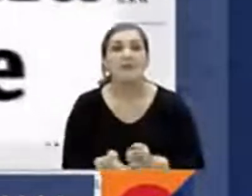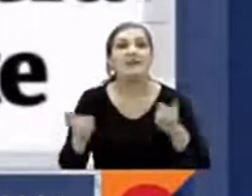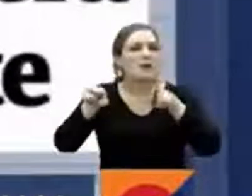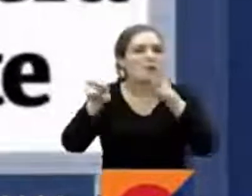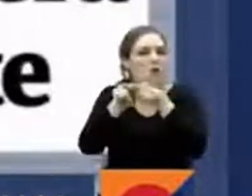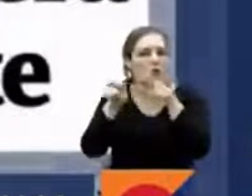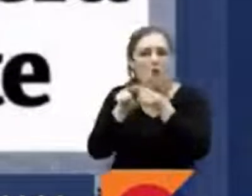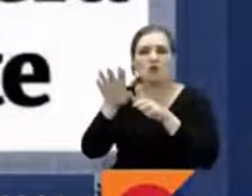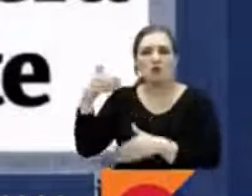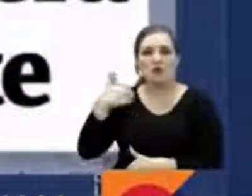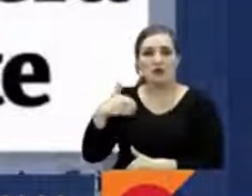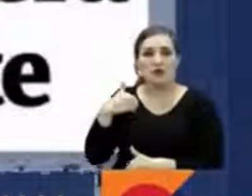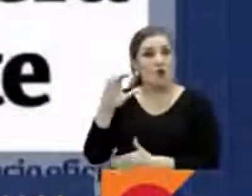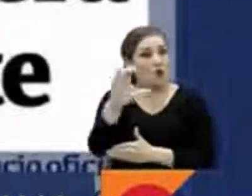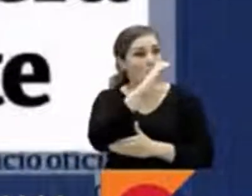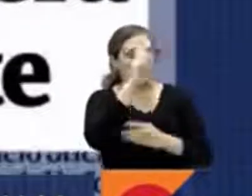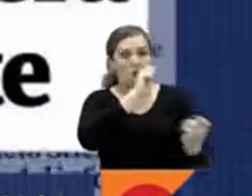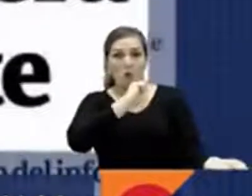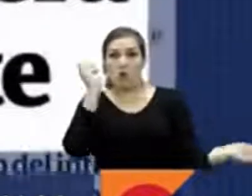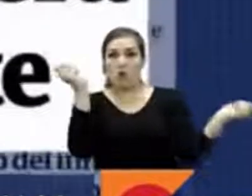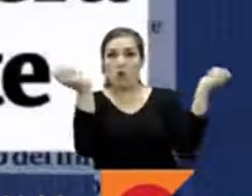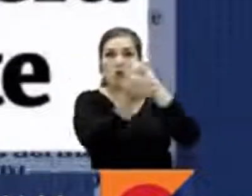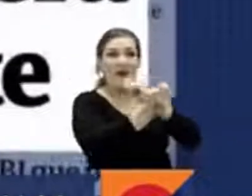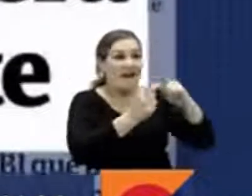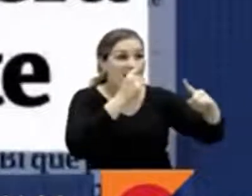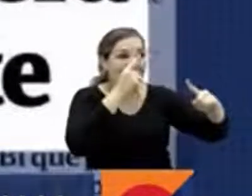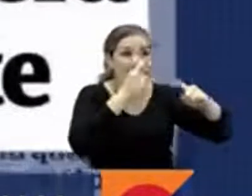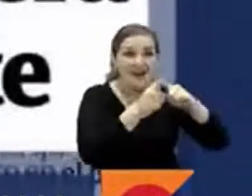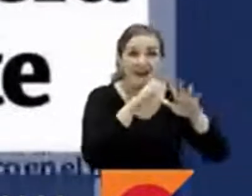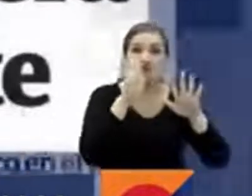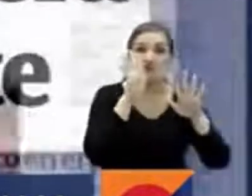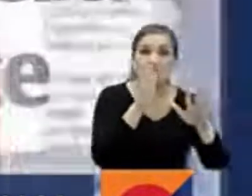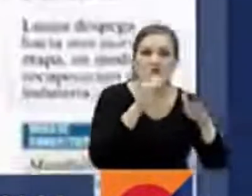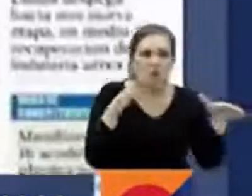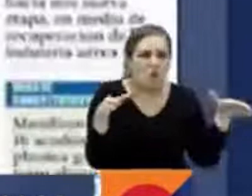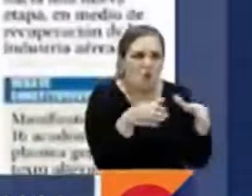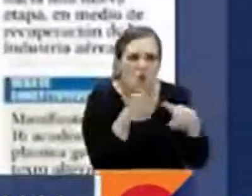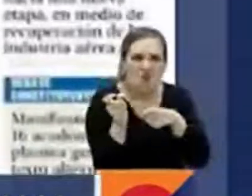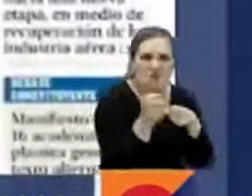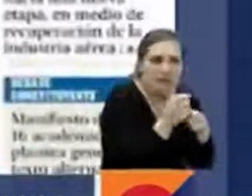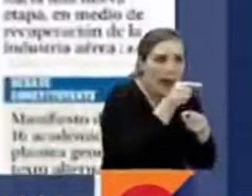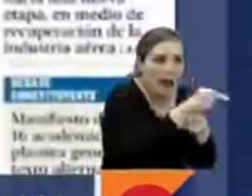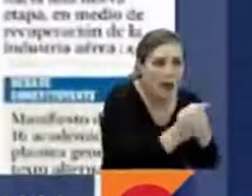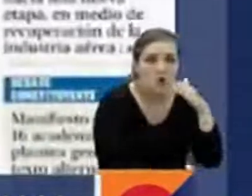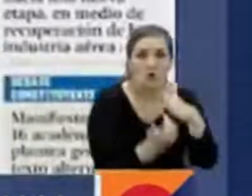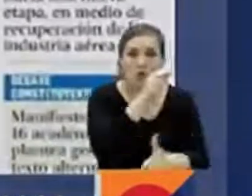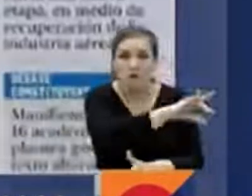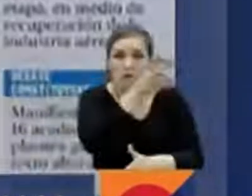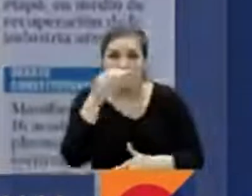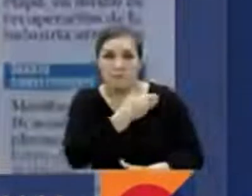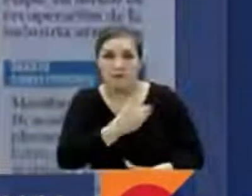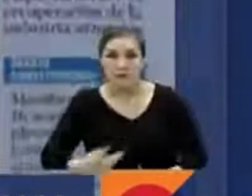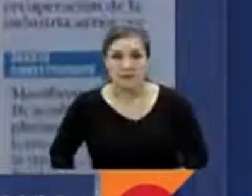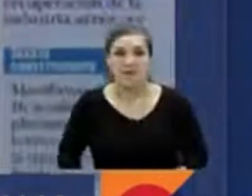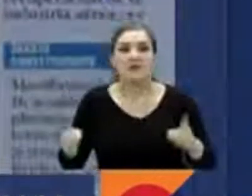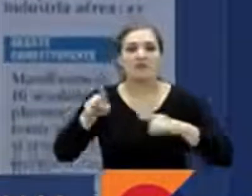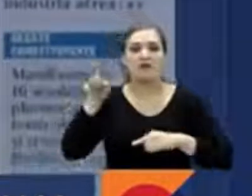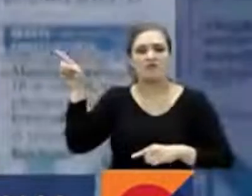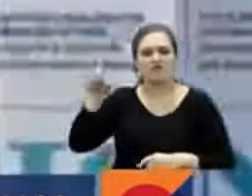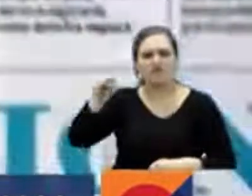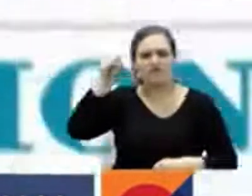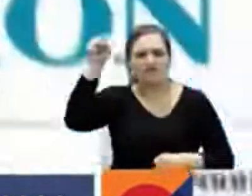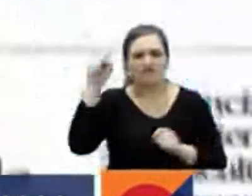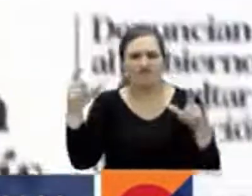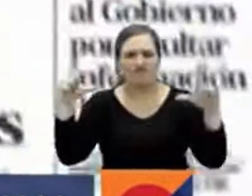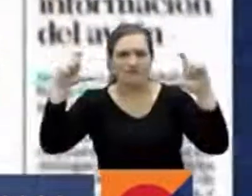Argentina: Colombia da un giro y un exguerrillero será el nuevo presidente. Petro y Márquez aparecieron en primera plana en la portada del diario El Mercurio